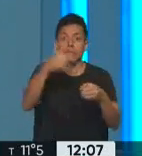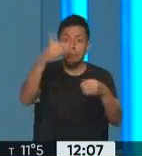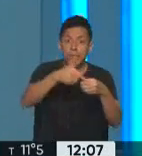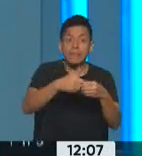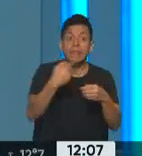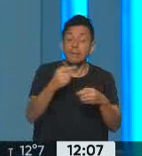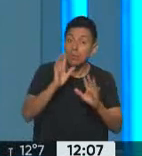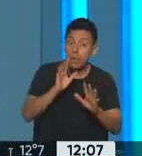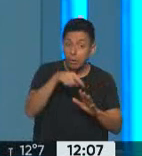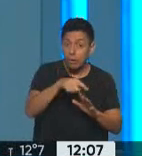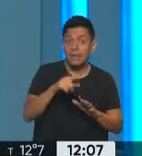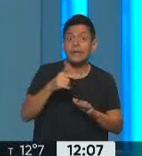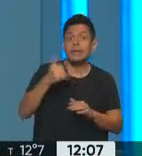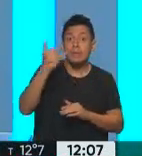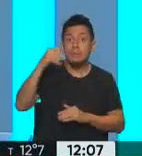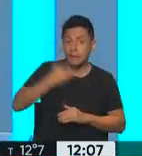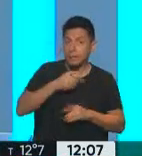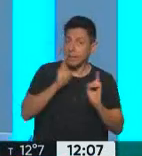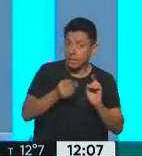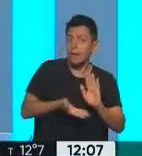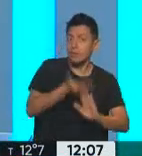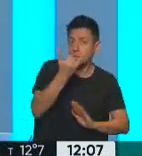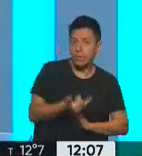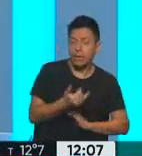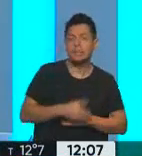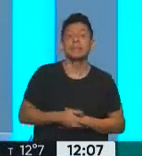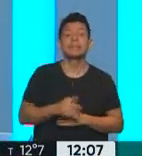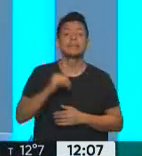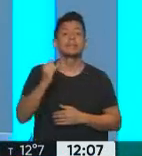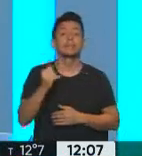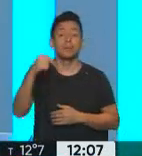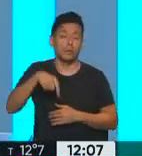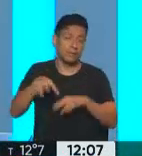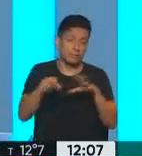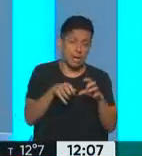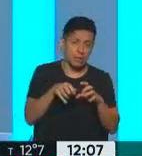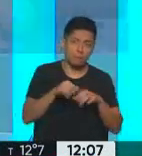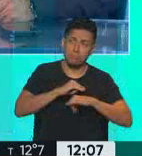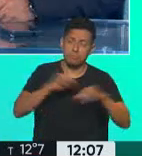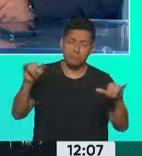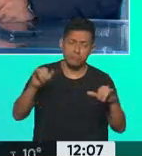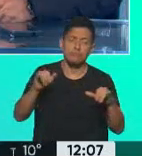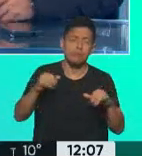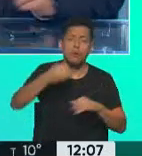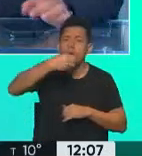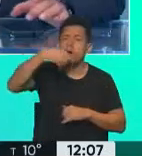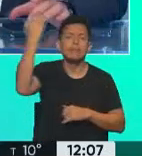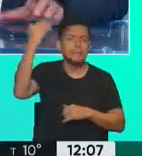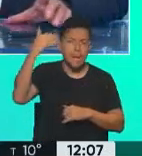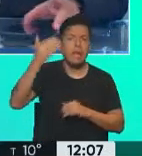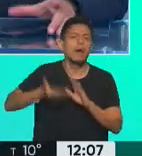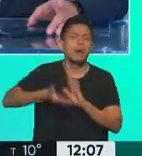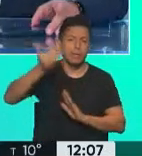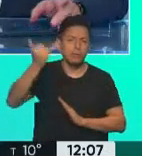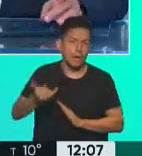aquí en YPF también se registraron los aumentos. Exactamente, y a primera hora de la mañana se hizo formal este aumento con el anuncio